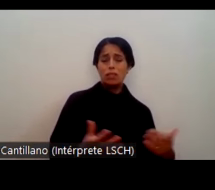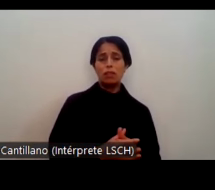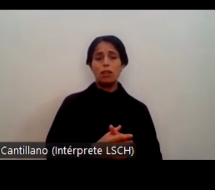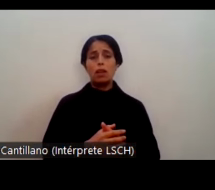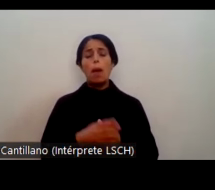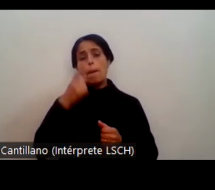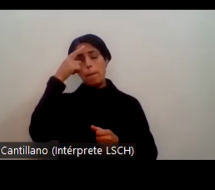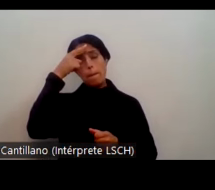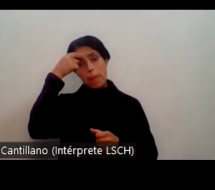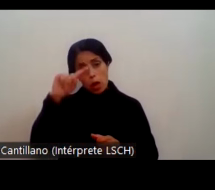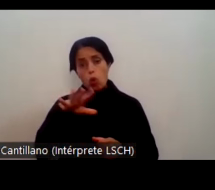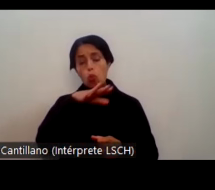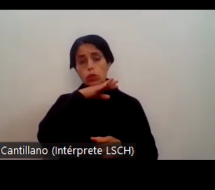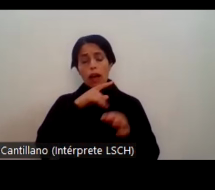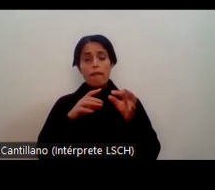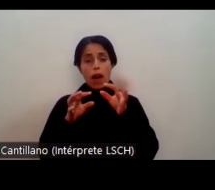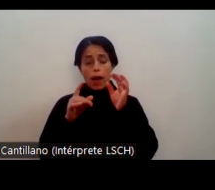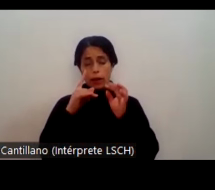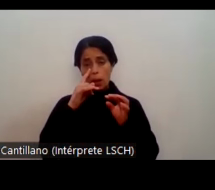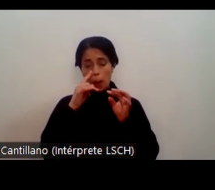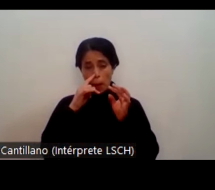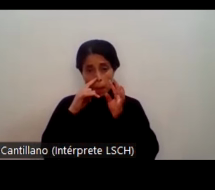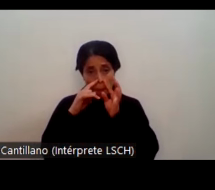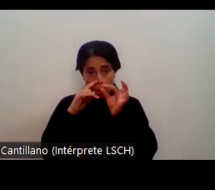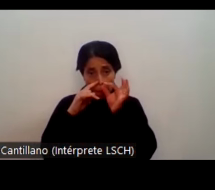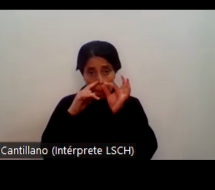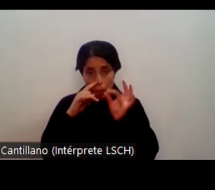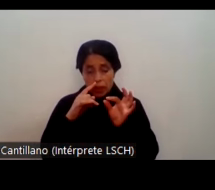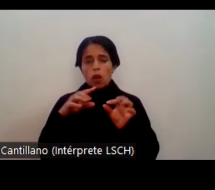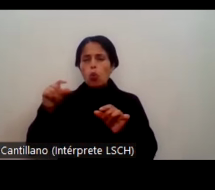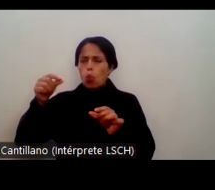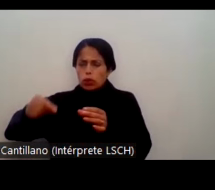inhalar, tubo para inhalar, pilón, cucharita dosificadora,